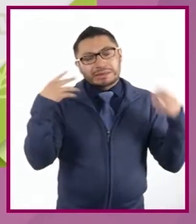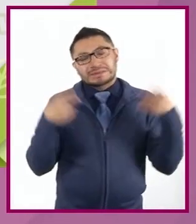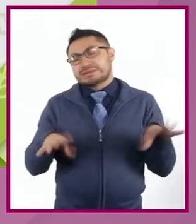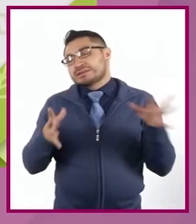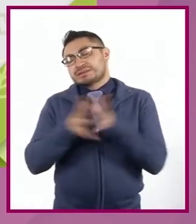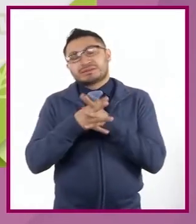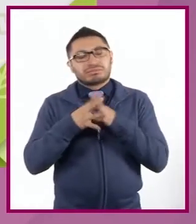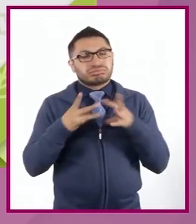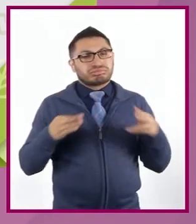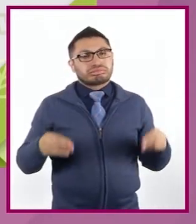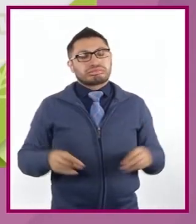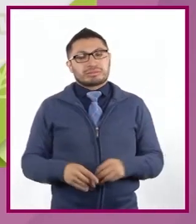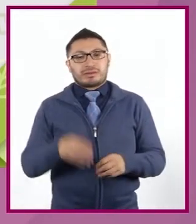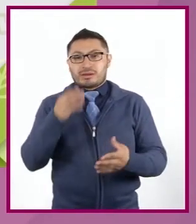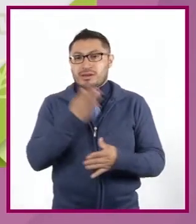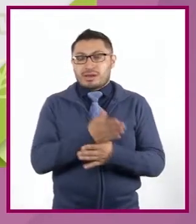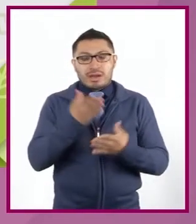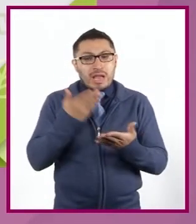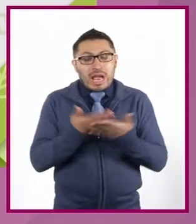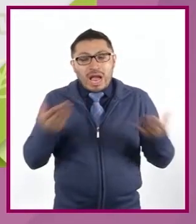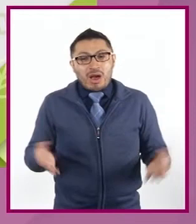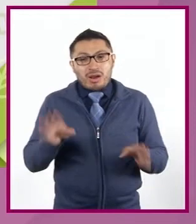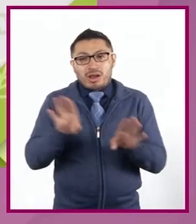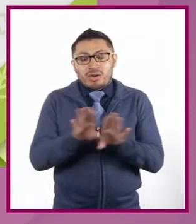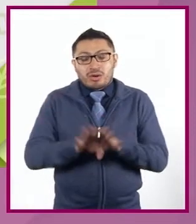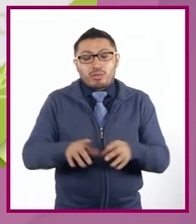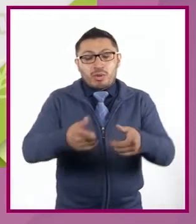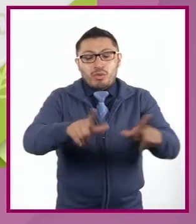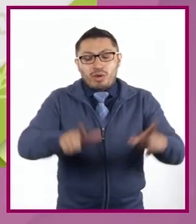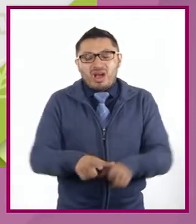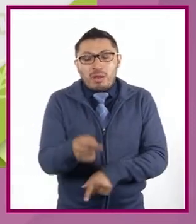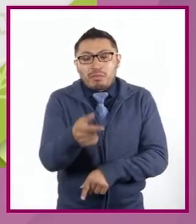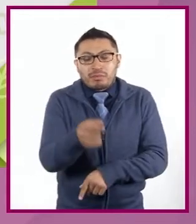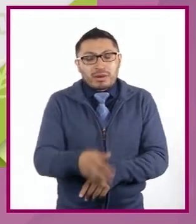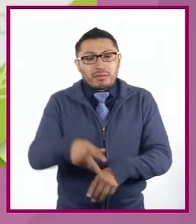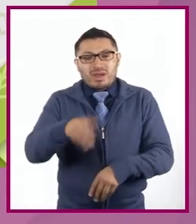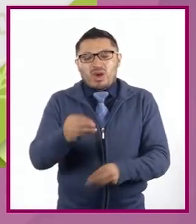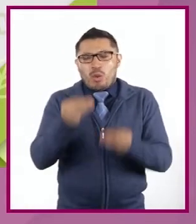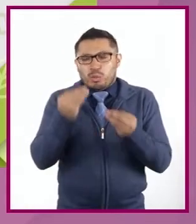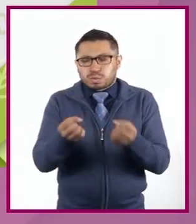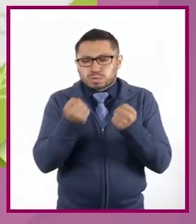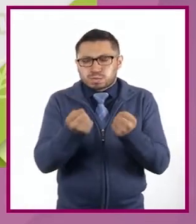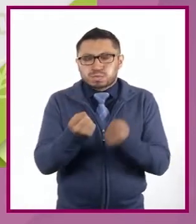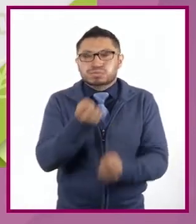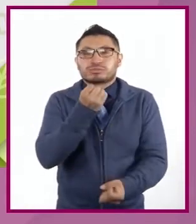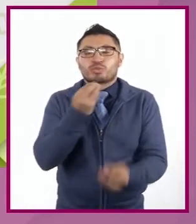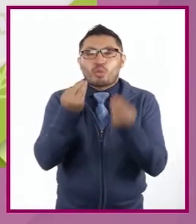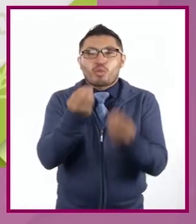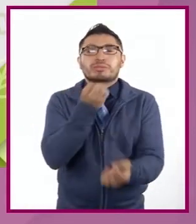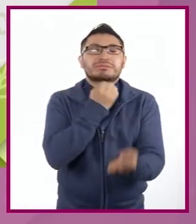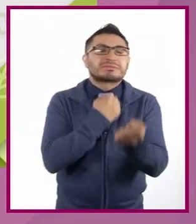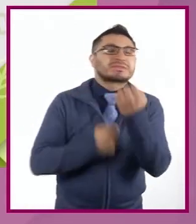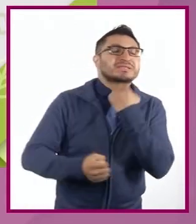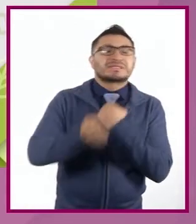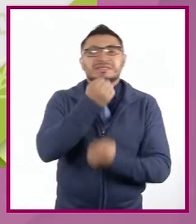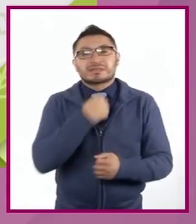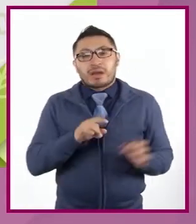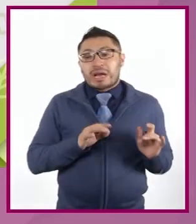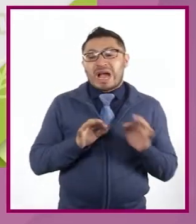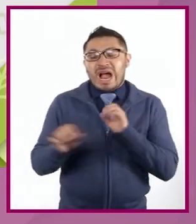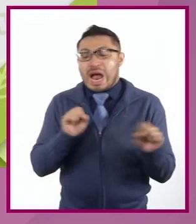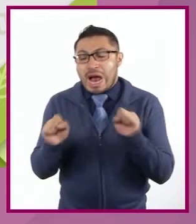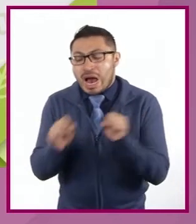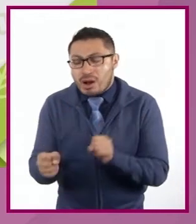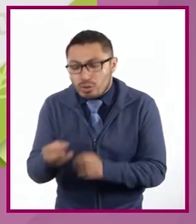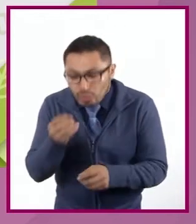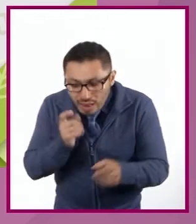y ahora solo era un pequeño estanque, pero era tanta la sed que sin pensarlo, corrió para beber un poco de agua. Apenas se había dado